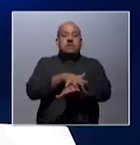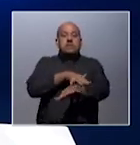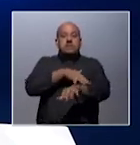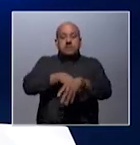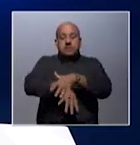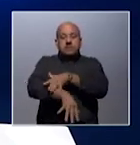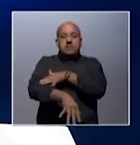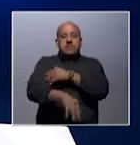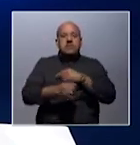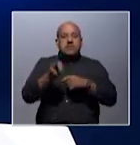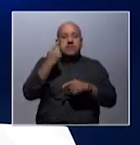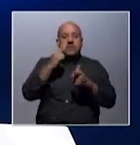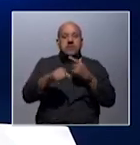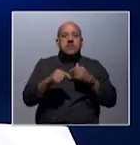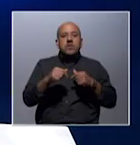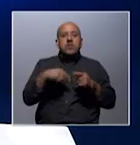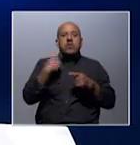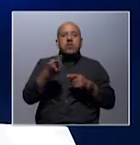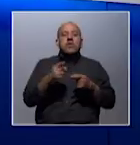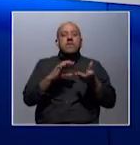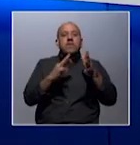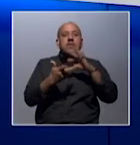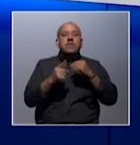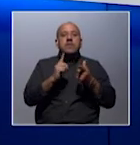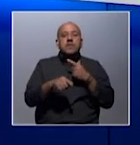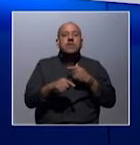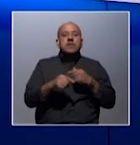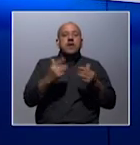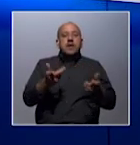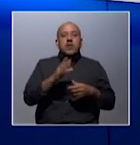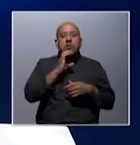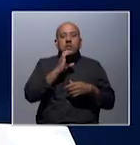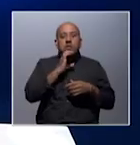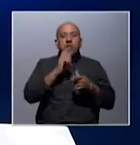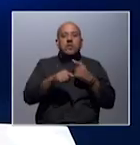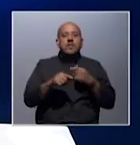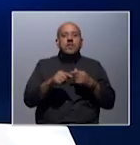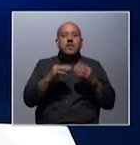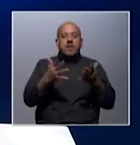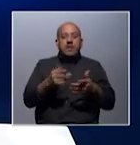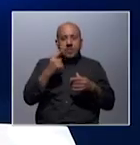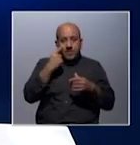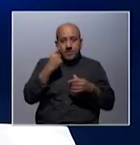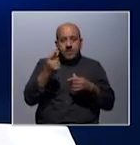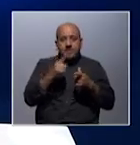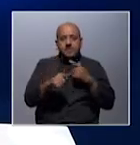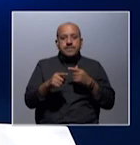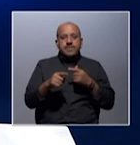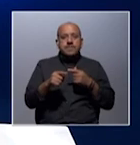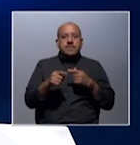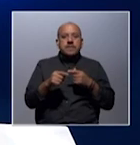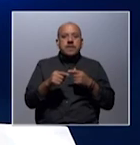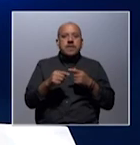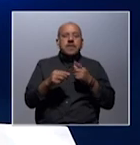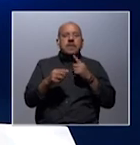pasó ayer en el Teatro de Verano. Y otra forma de erizar la piel es a través del humor. Ajá. Y en ese sentido vamos a compartir ahora